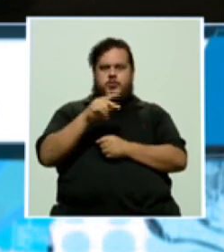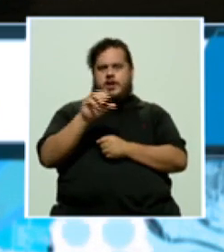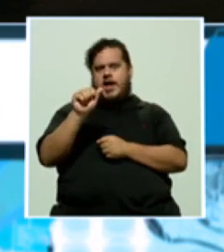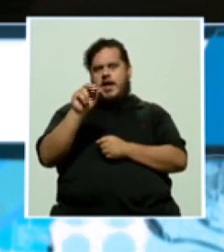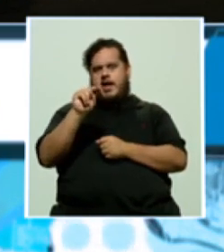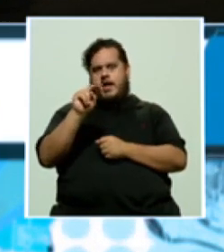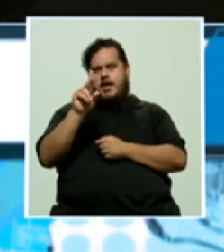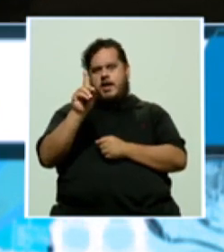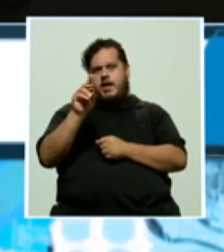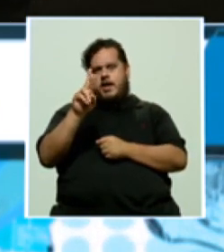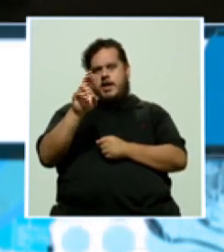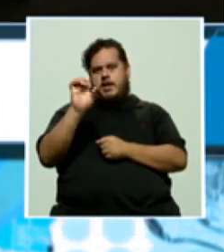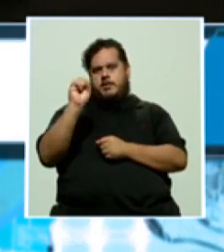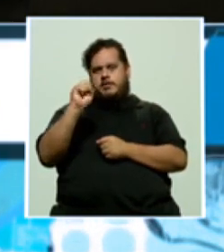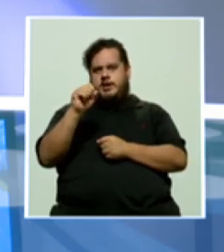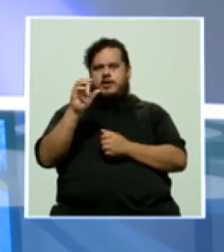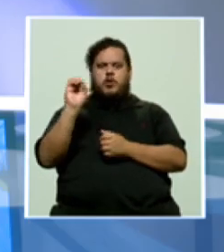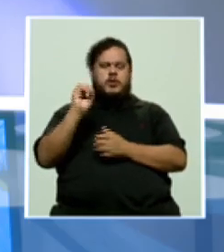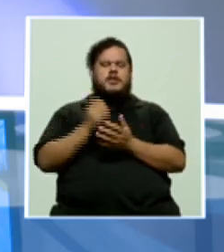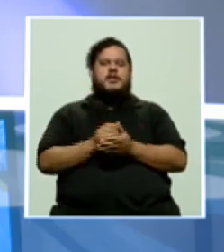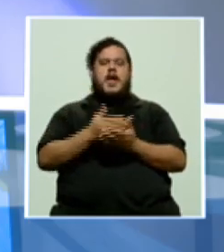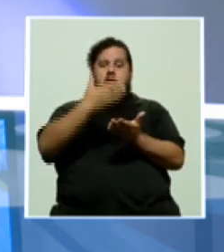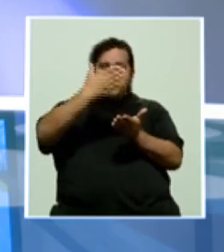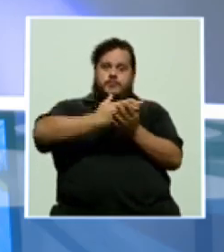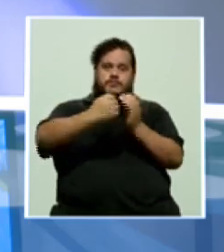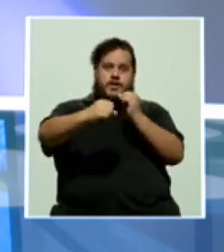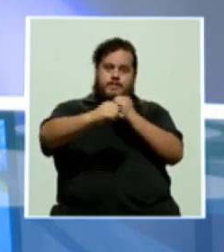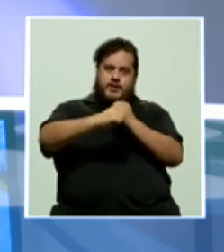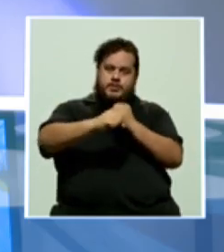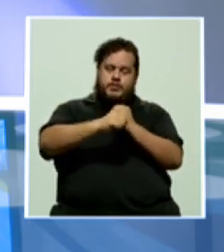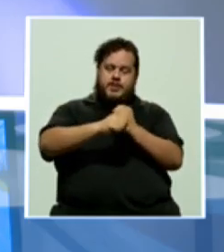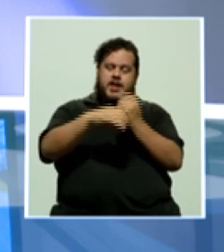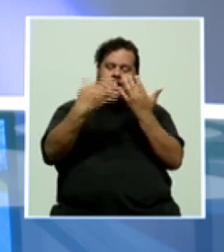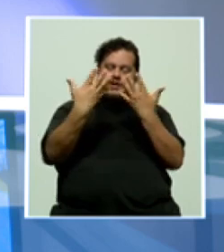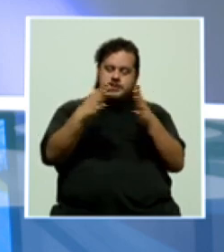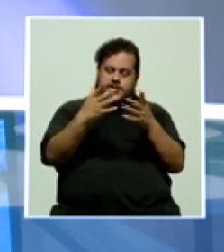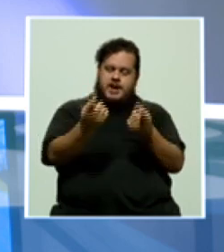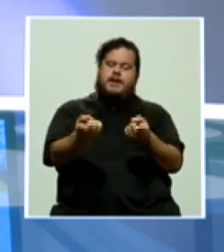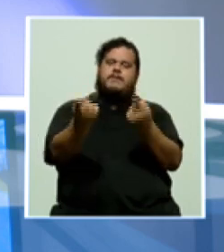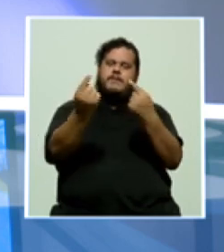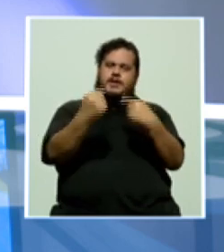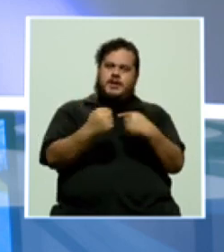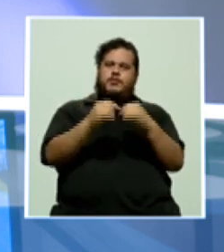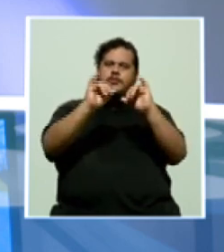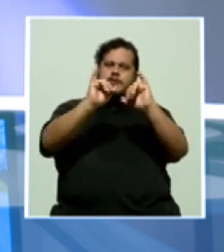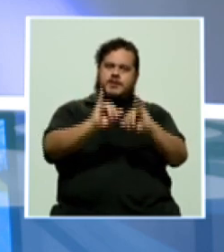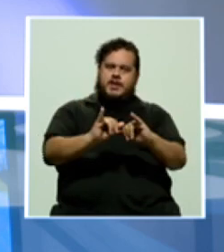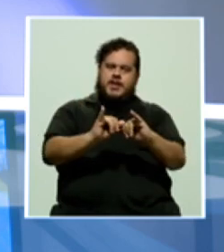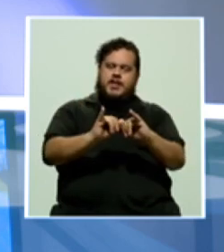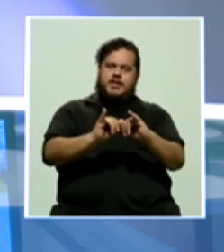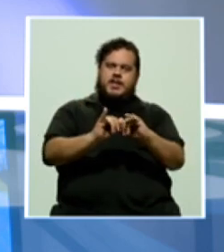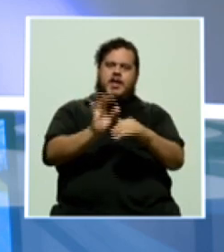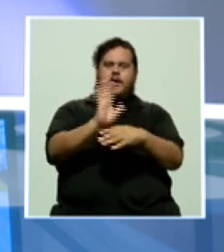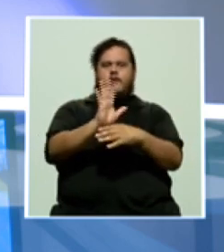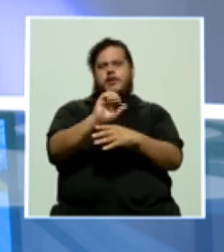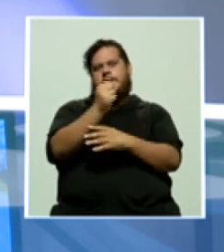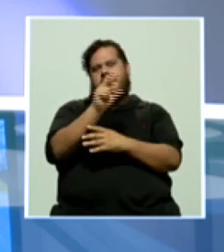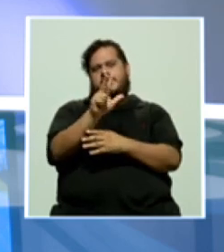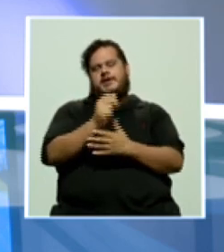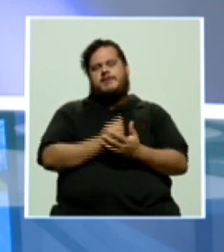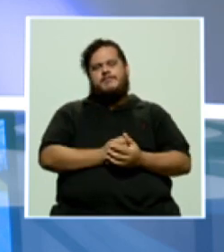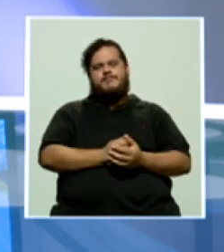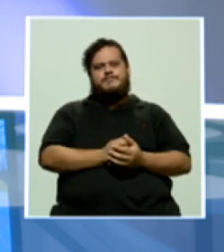Ortiz. Vamos a una pausa comercial, pero no se vaya, quédese en la señal de Canal 13.